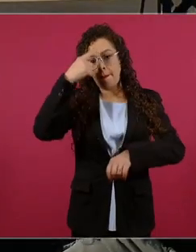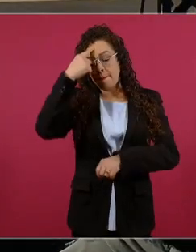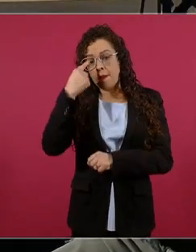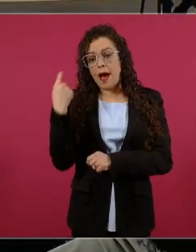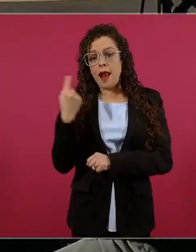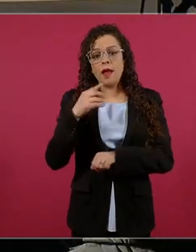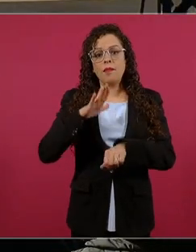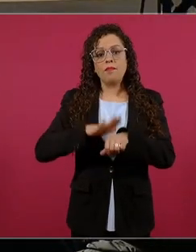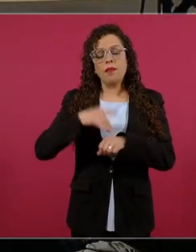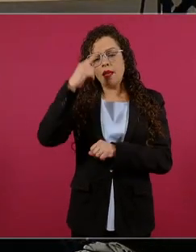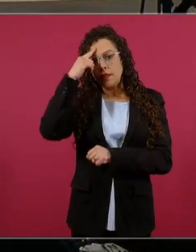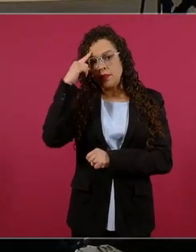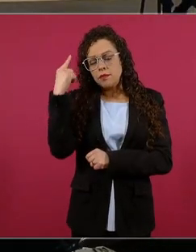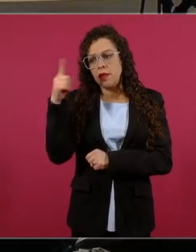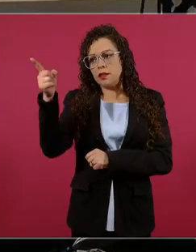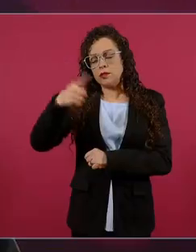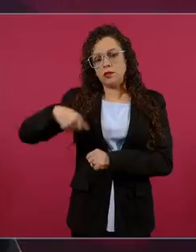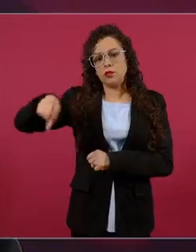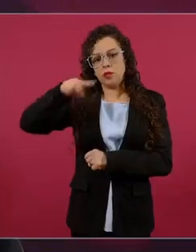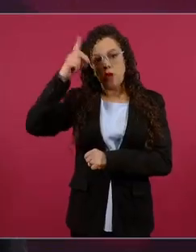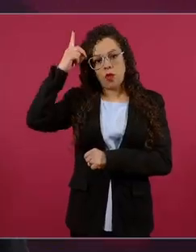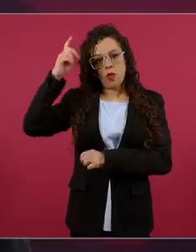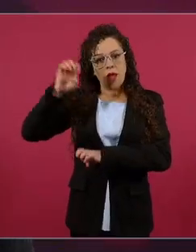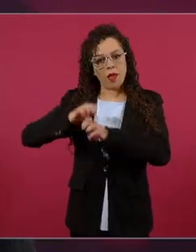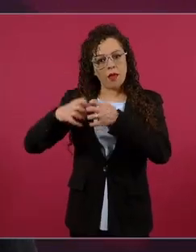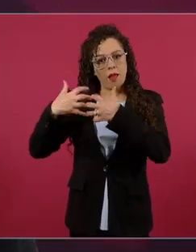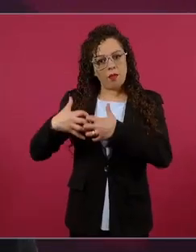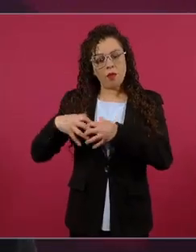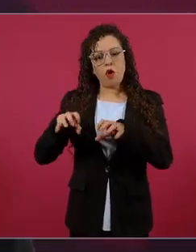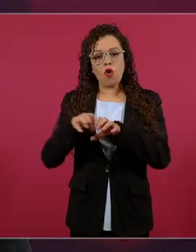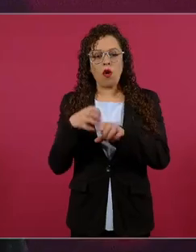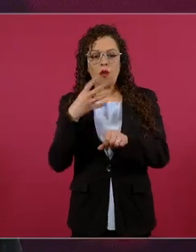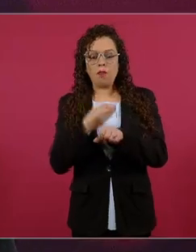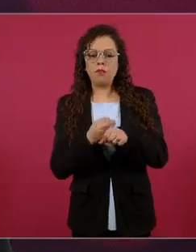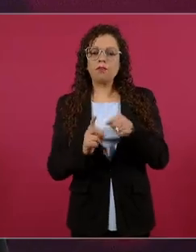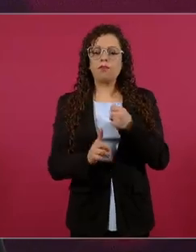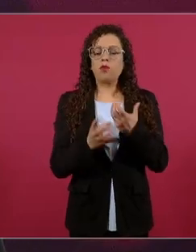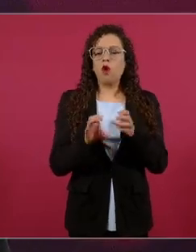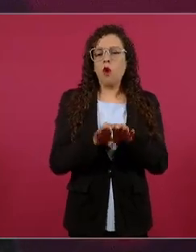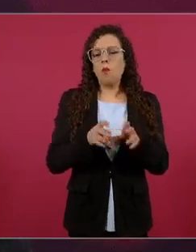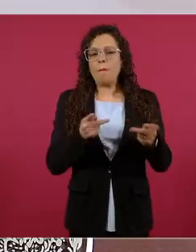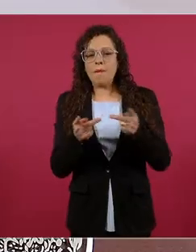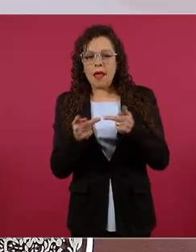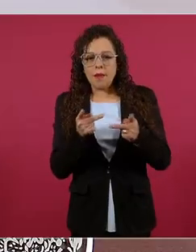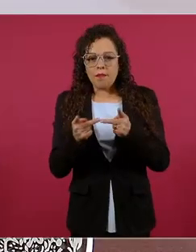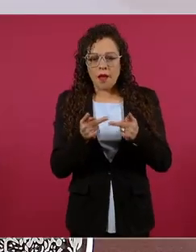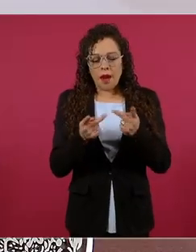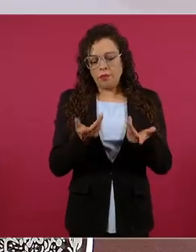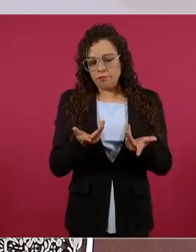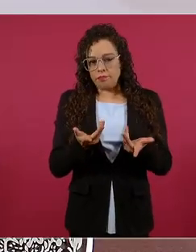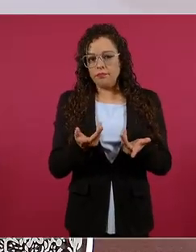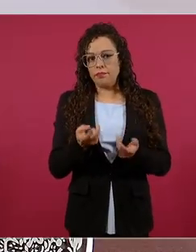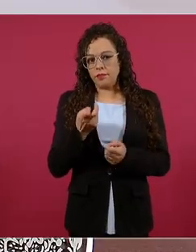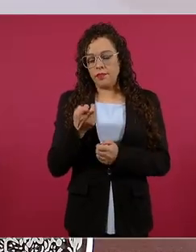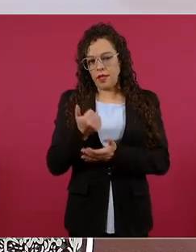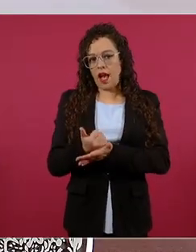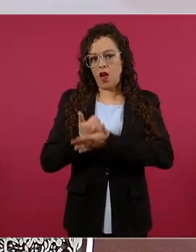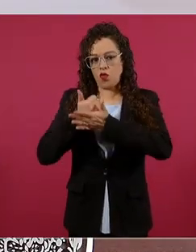facilitarle a las empresas su logística. En el tema de los polos de desarrollo para el bienestar, ¿le puedo dar el